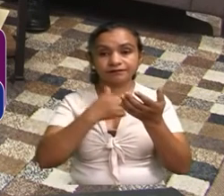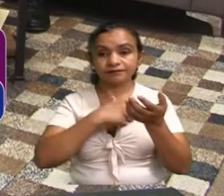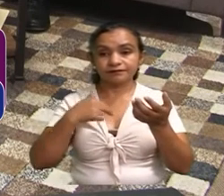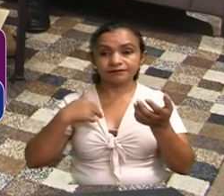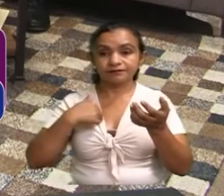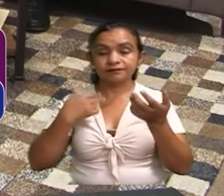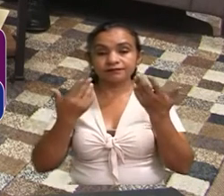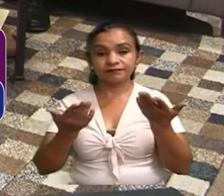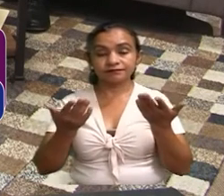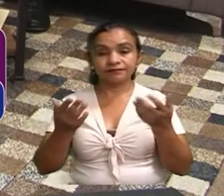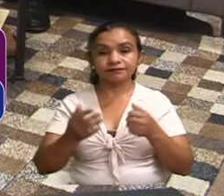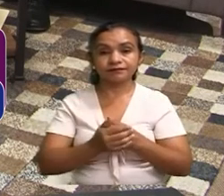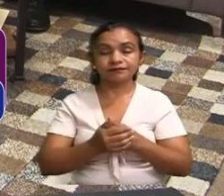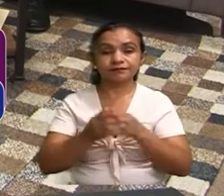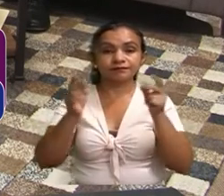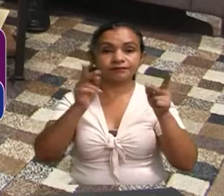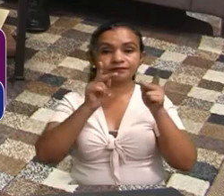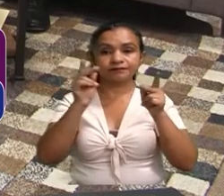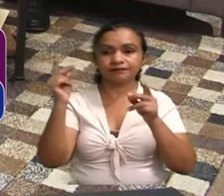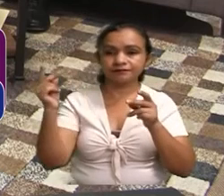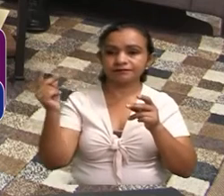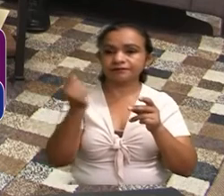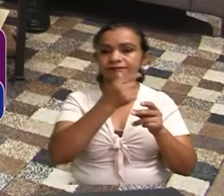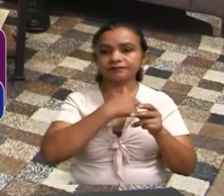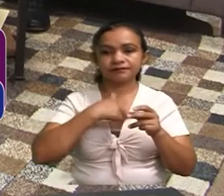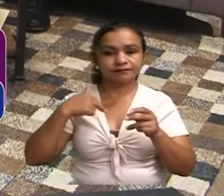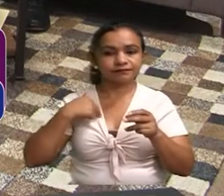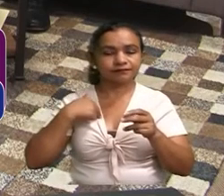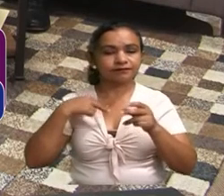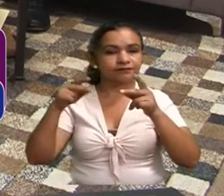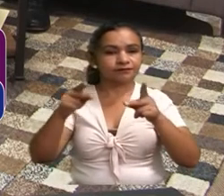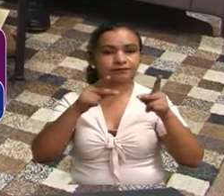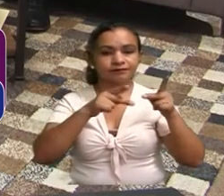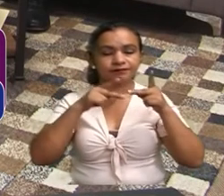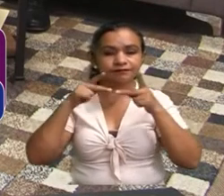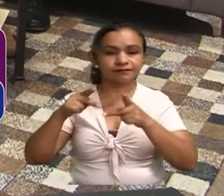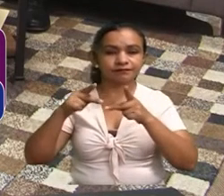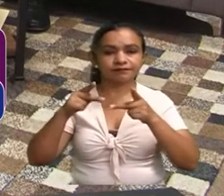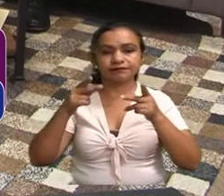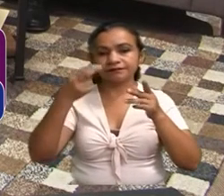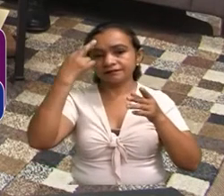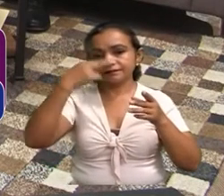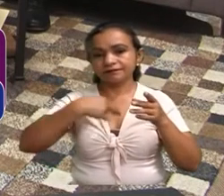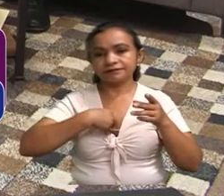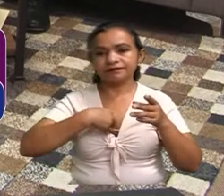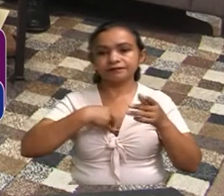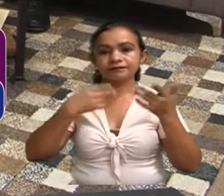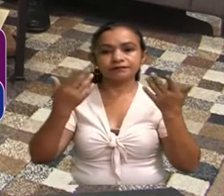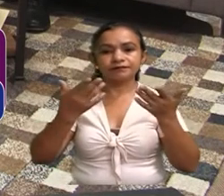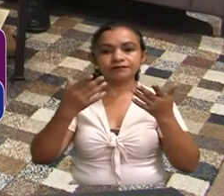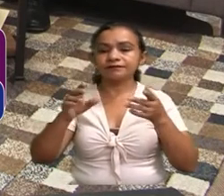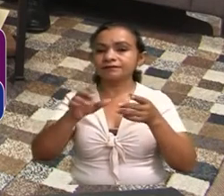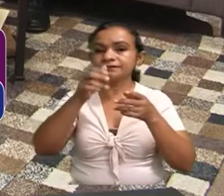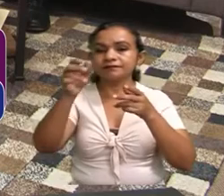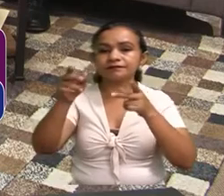tipo de intervención, la ejecución es más rápida. Sí, claro. La gente es la que se encarga de contratar y subcontratar